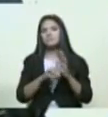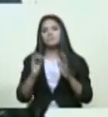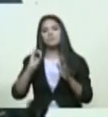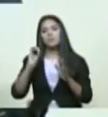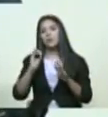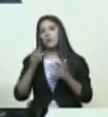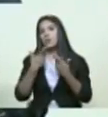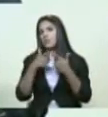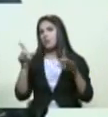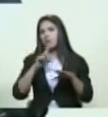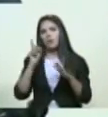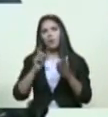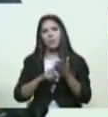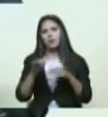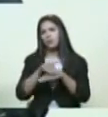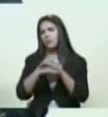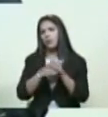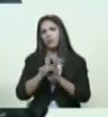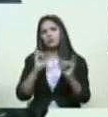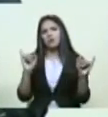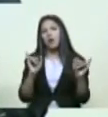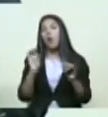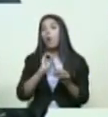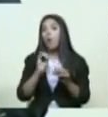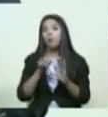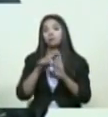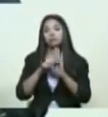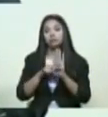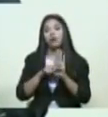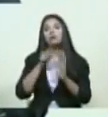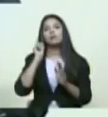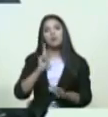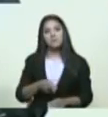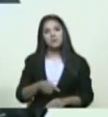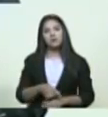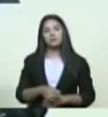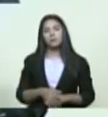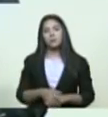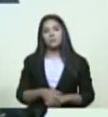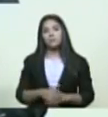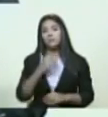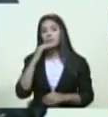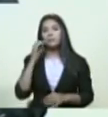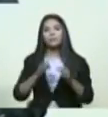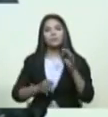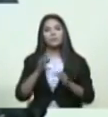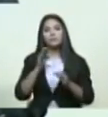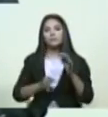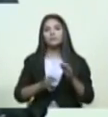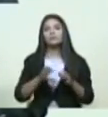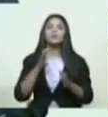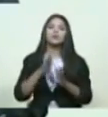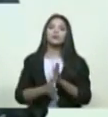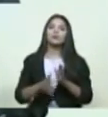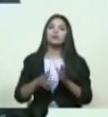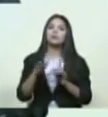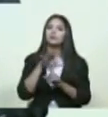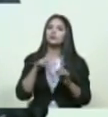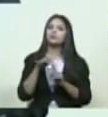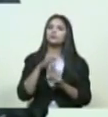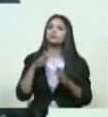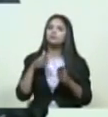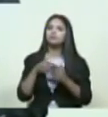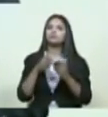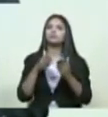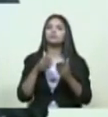libertades plenas o medidas humanitarias, sino también los casos que merezcan justicia en función de delitos cometidos